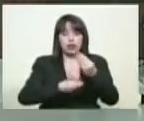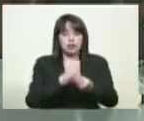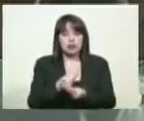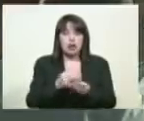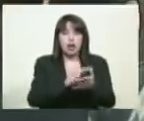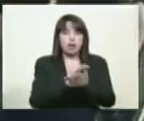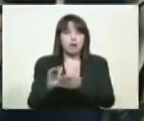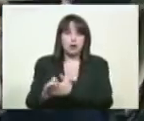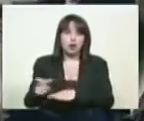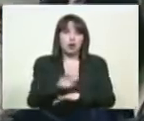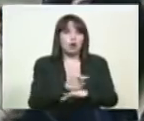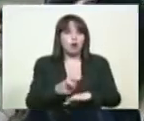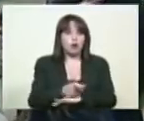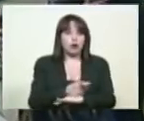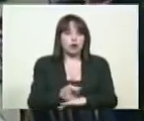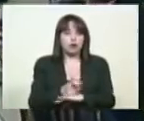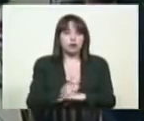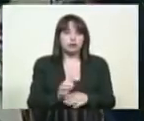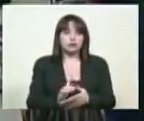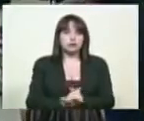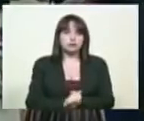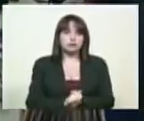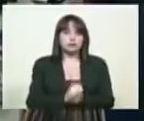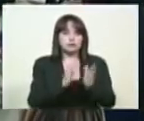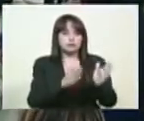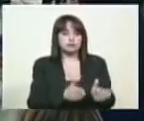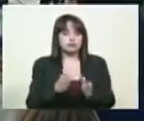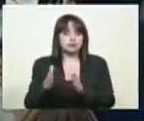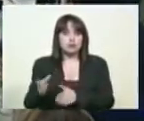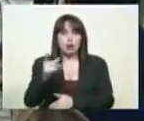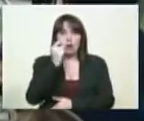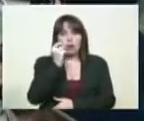y compañera gobernador